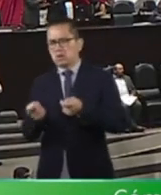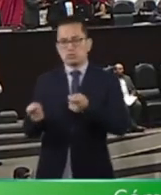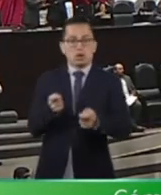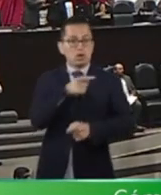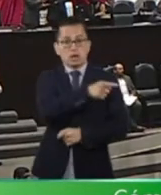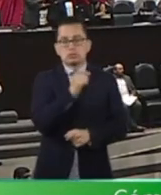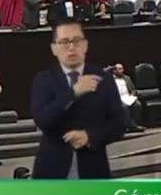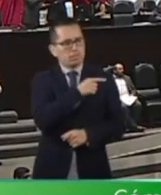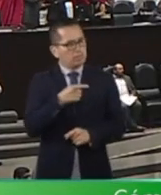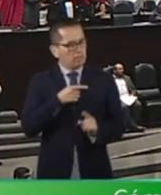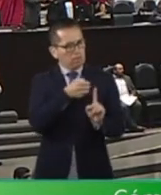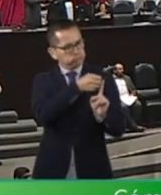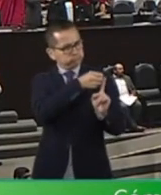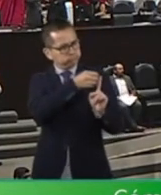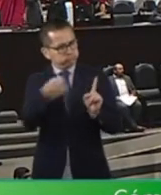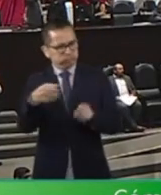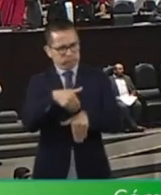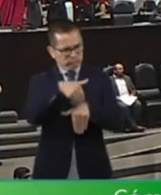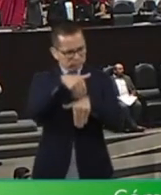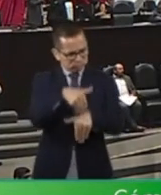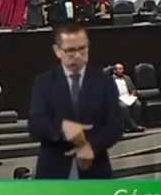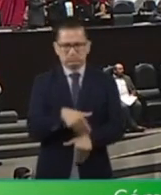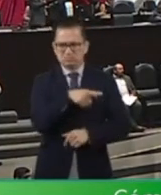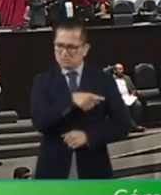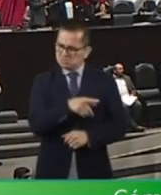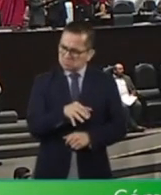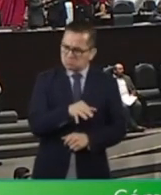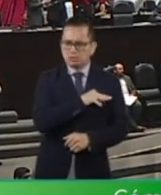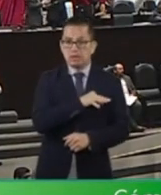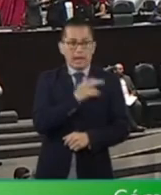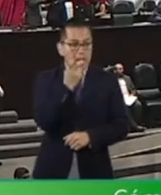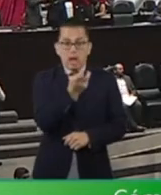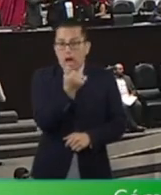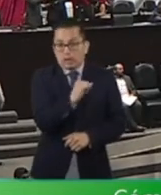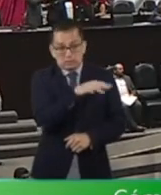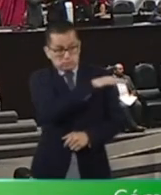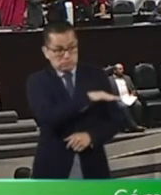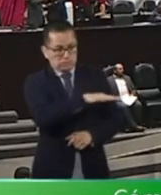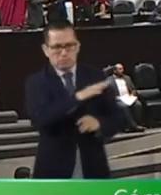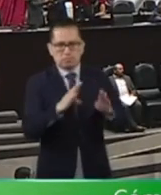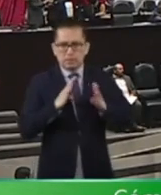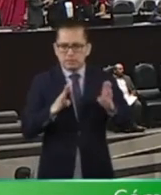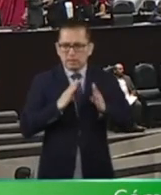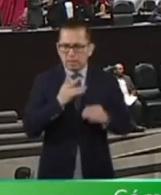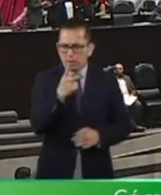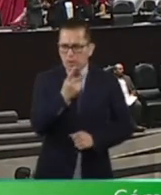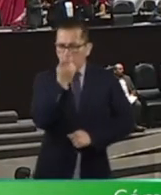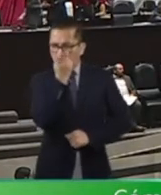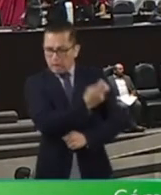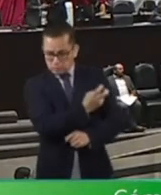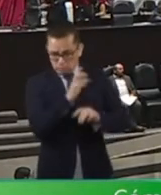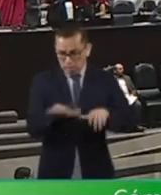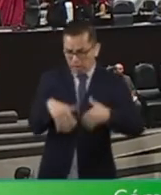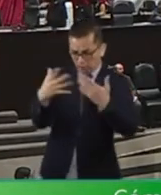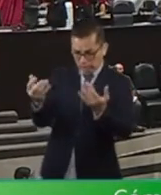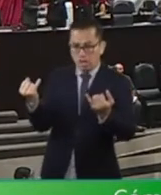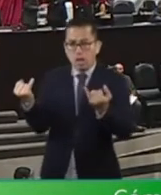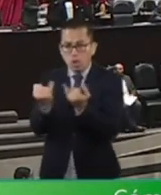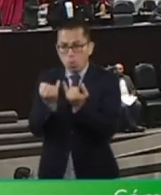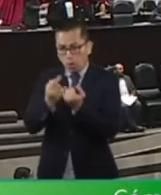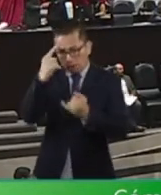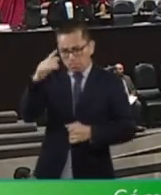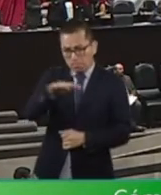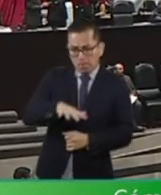disciplina estricta y de sacrificio son primordiales. Sin embargo, estos valores no necesariamente se alinean a los